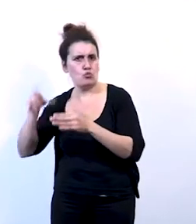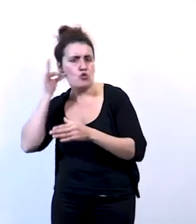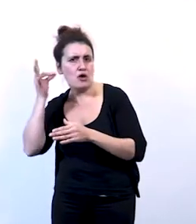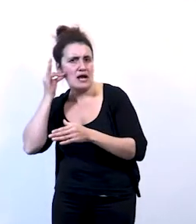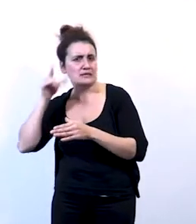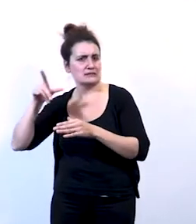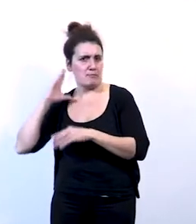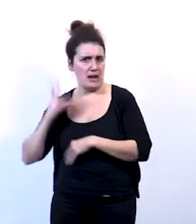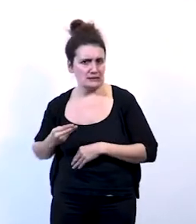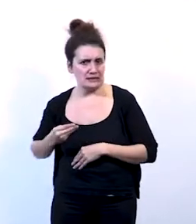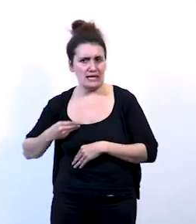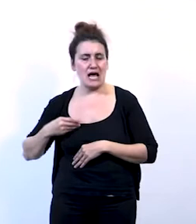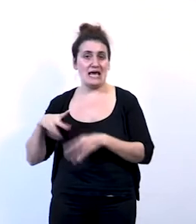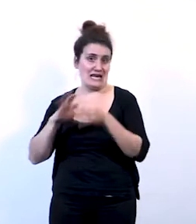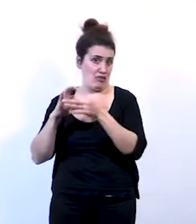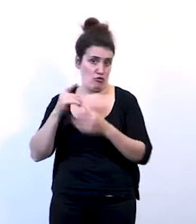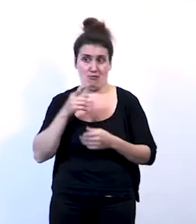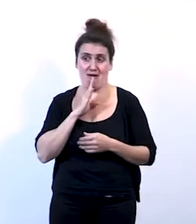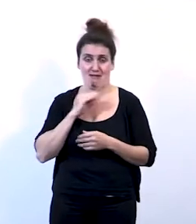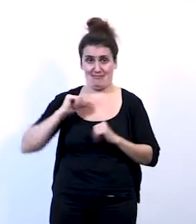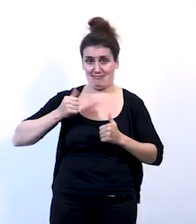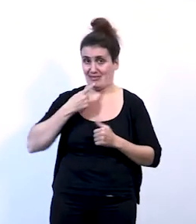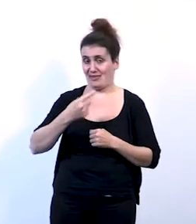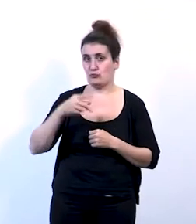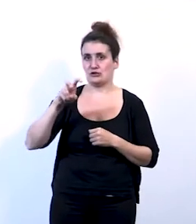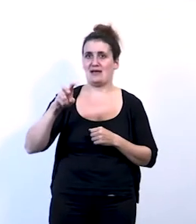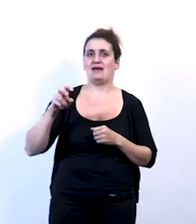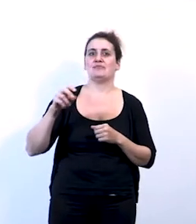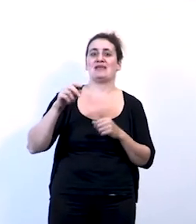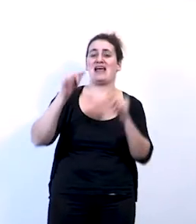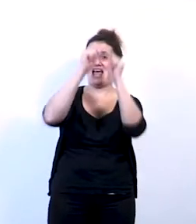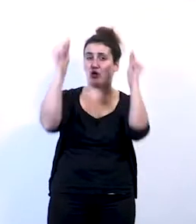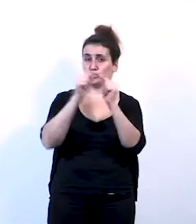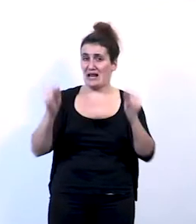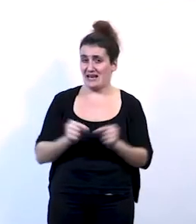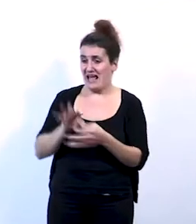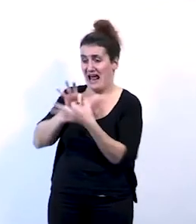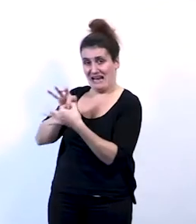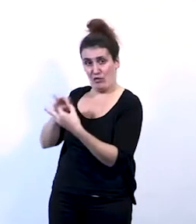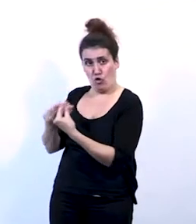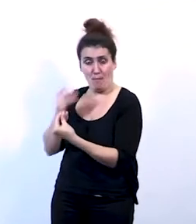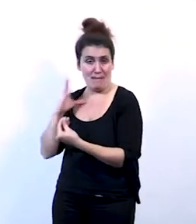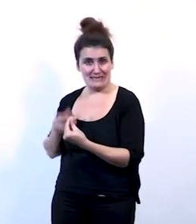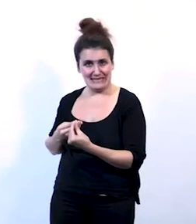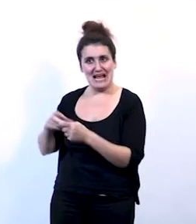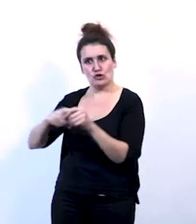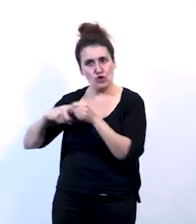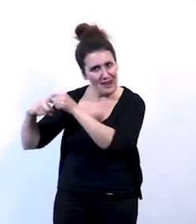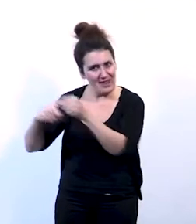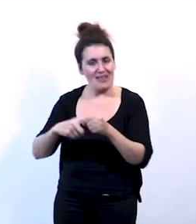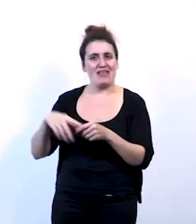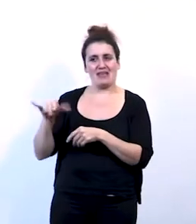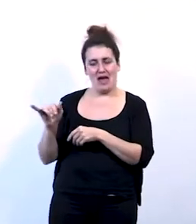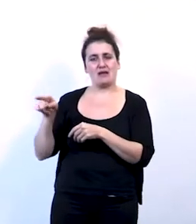Palestina y la relación que mencionábamos al principio que existe entre Euskal Herria y Palestina, la solidaridad que